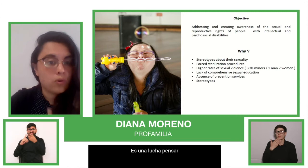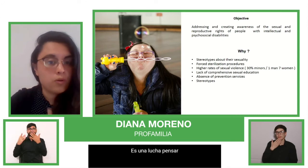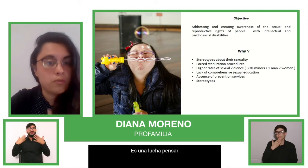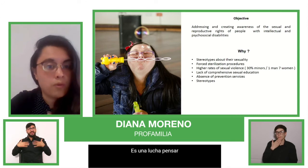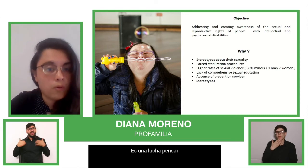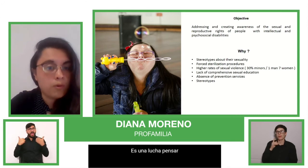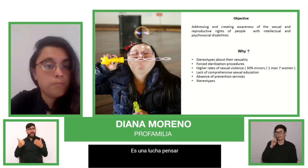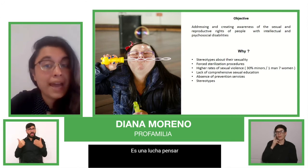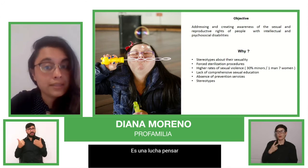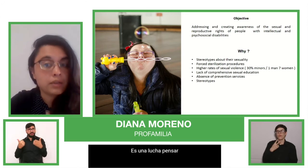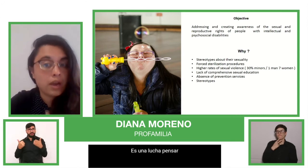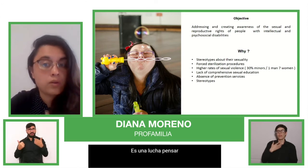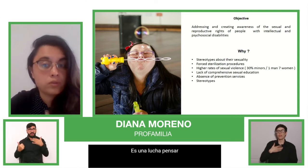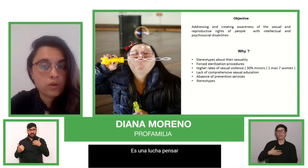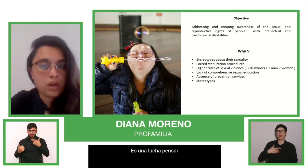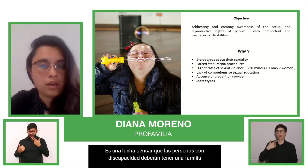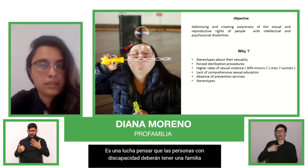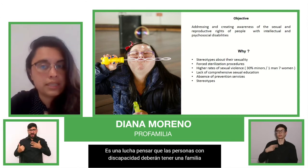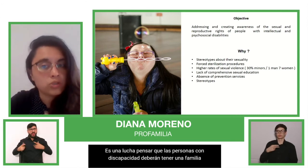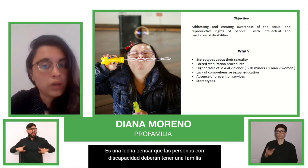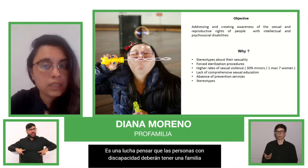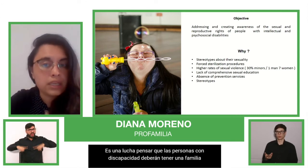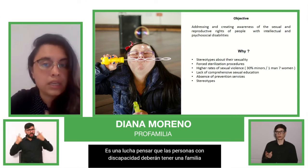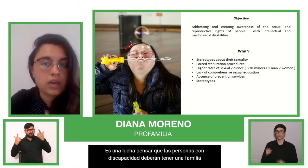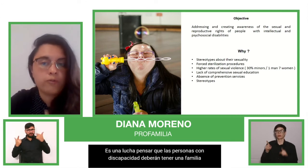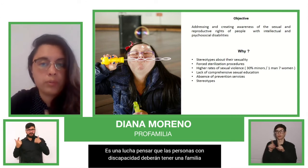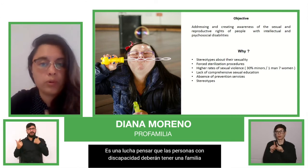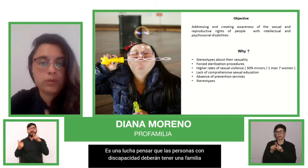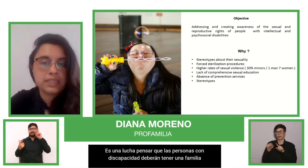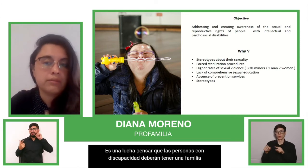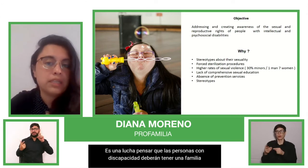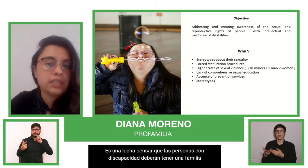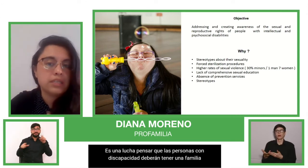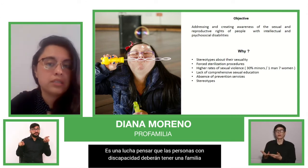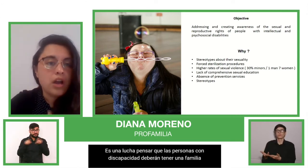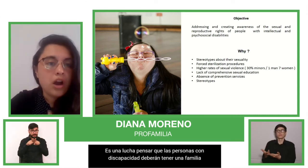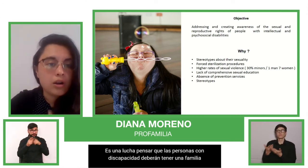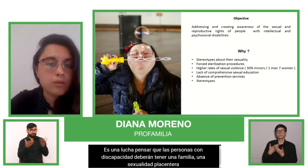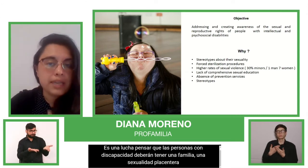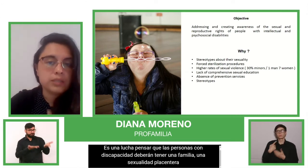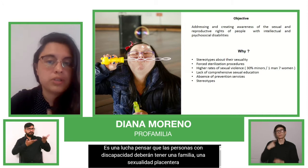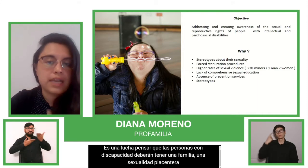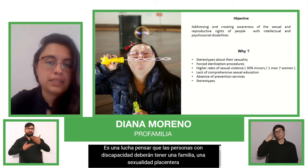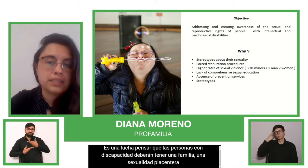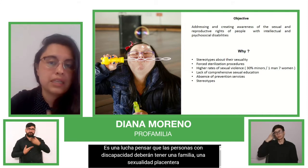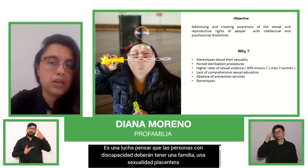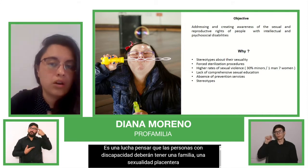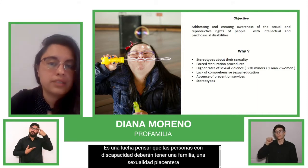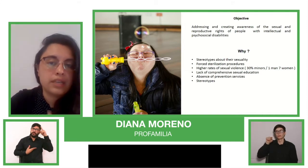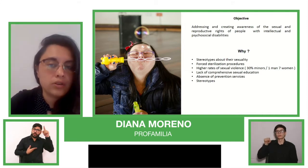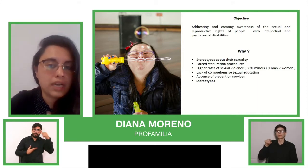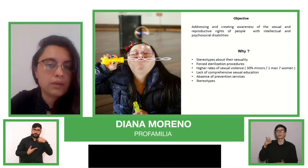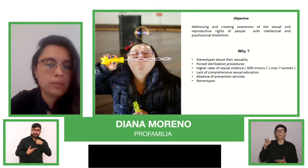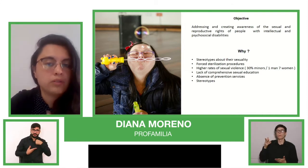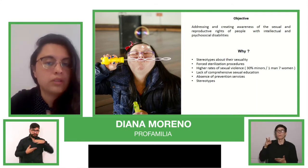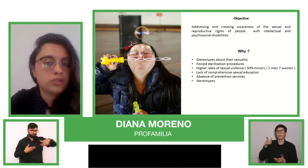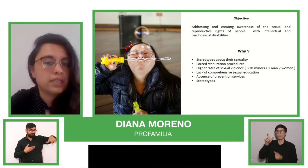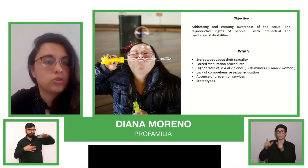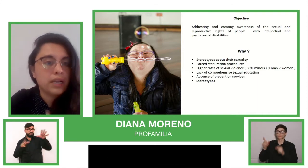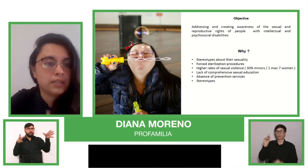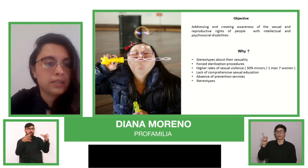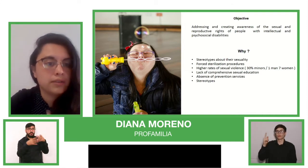Y estas dudas o prohibiciones alrededor de las personas con discapacidad se basan